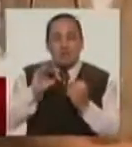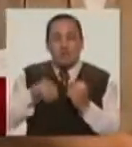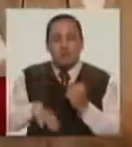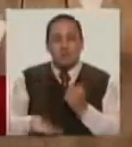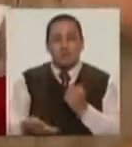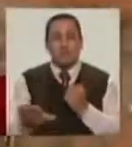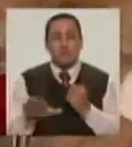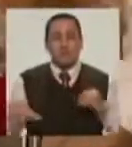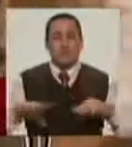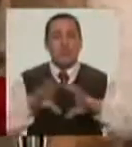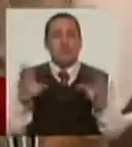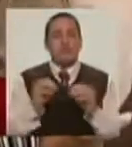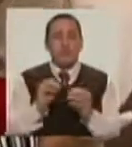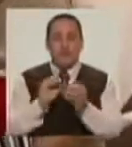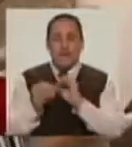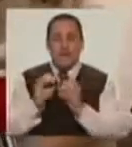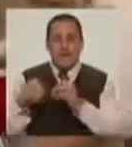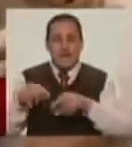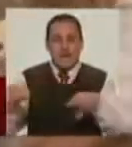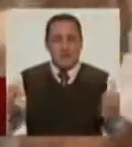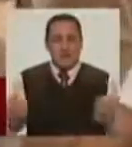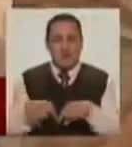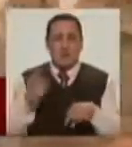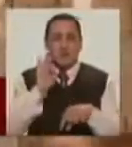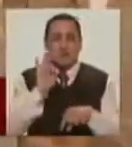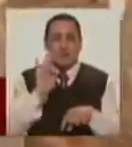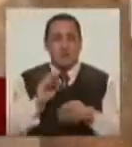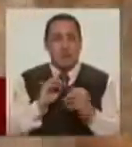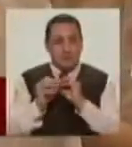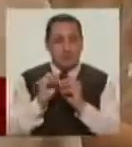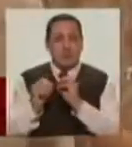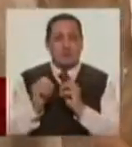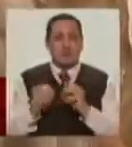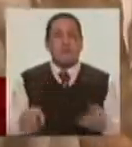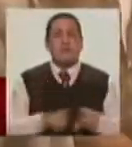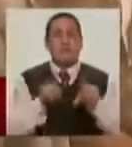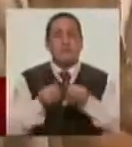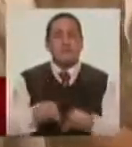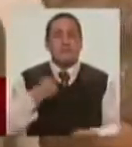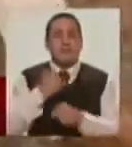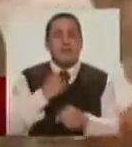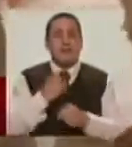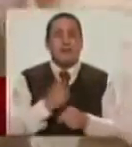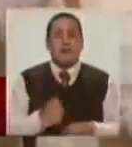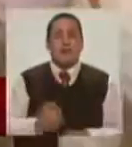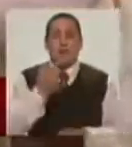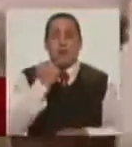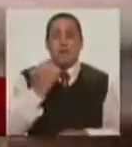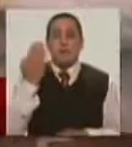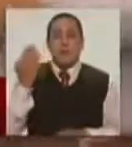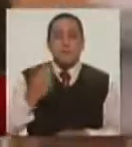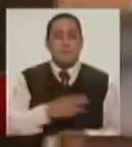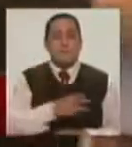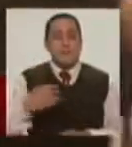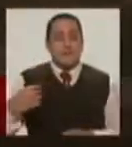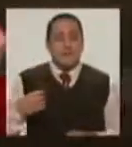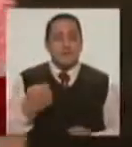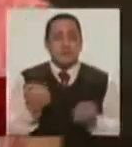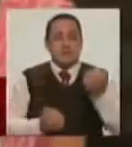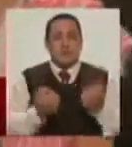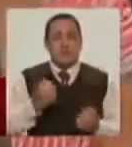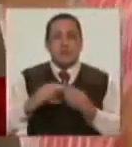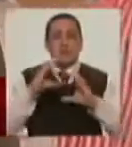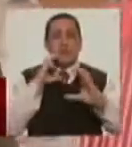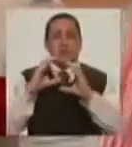el tratamiento de los residuos sólidos. Y también estamos trabajando con Carlos, con el ministro de